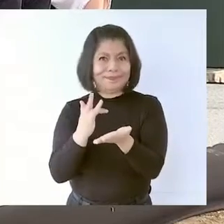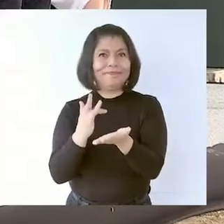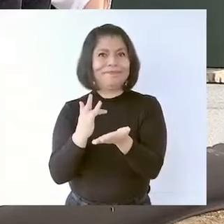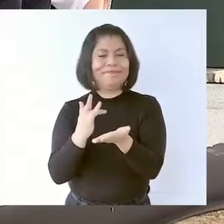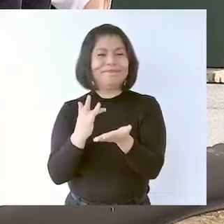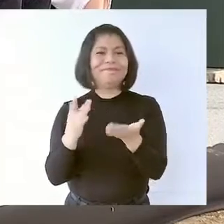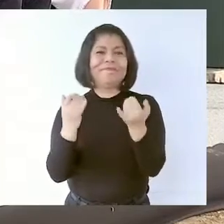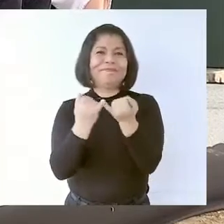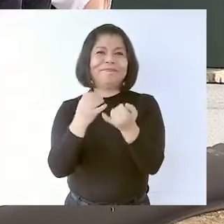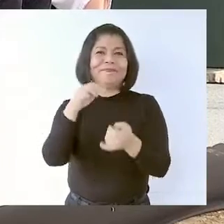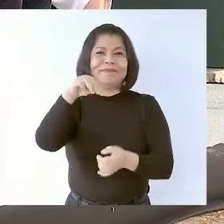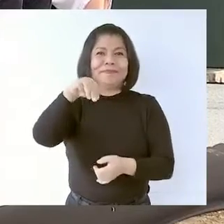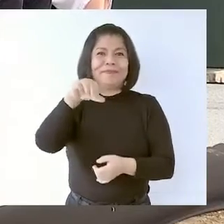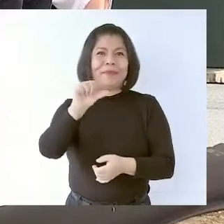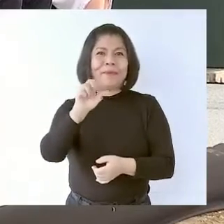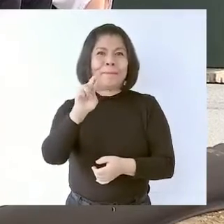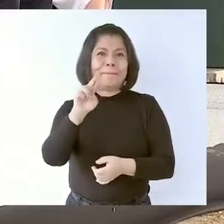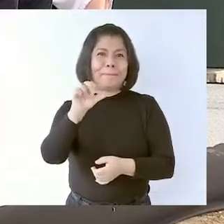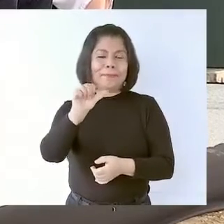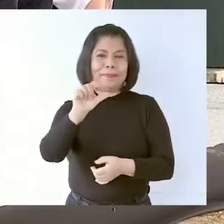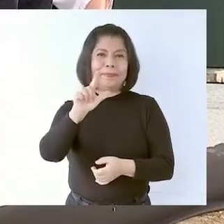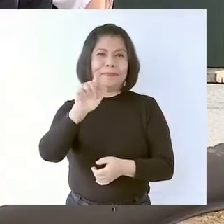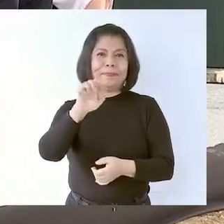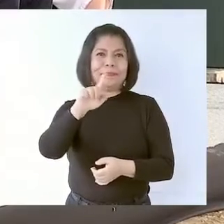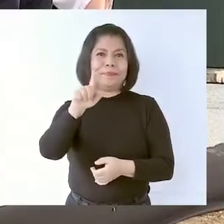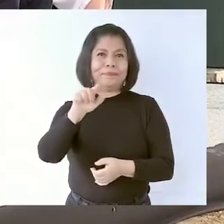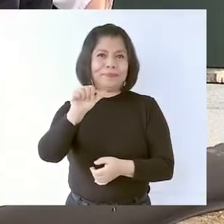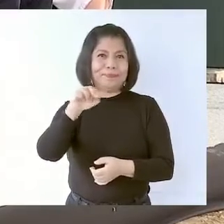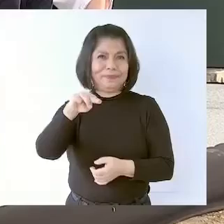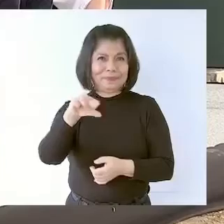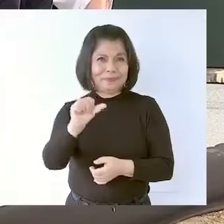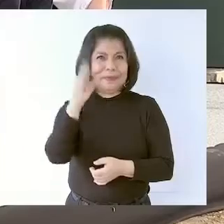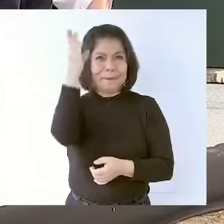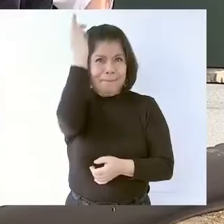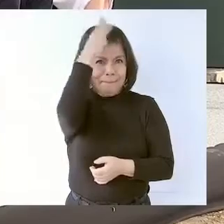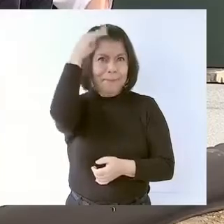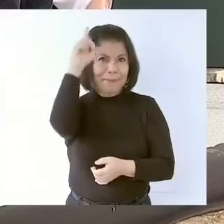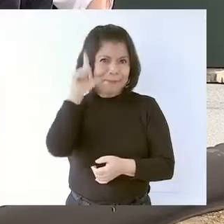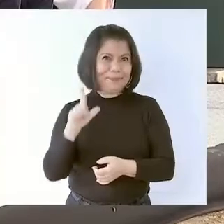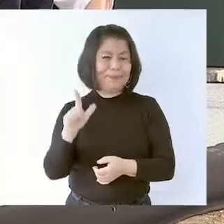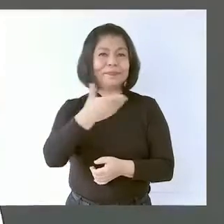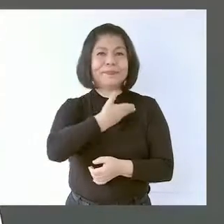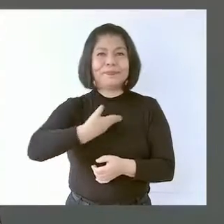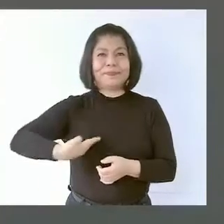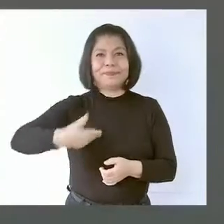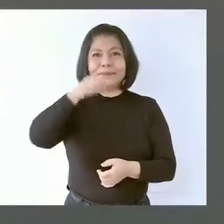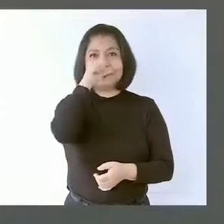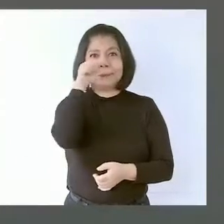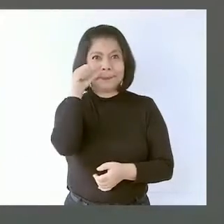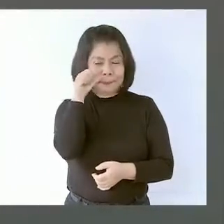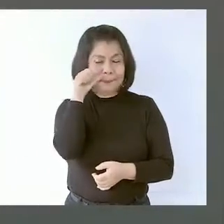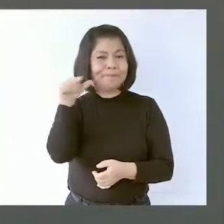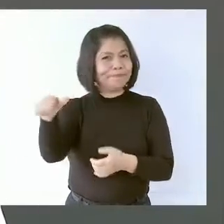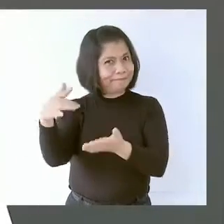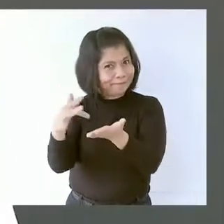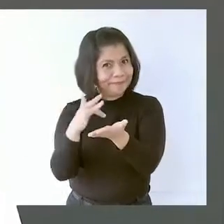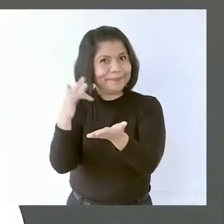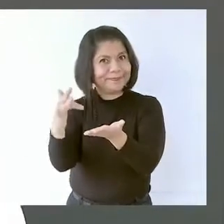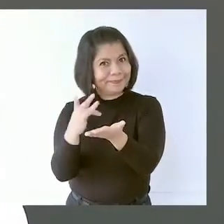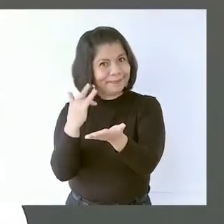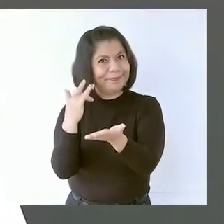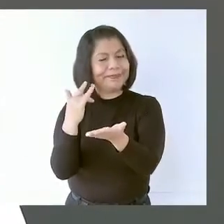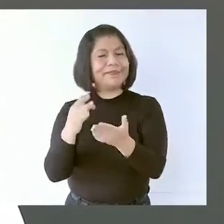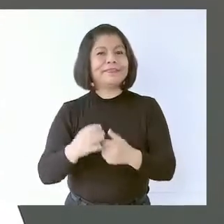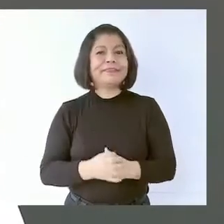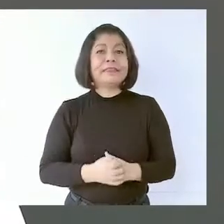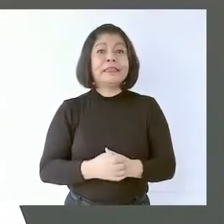Amara Lezama, presidenta municipal de Benito Juárez, a nuestro supervisor honorario del Tren